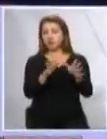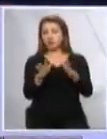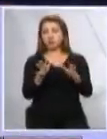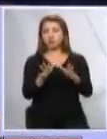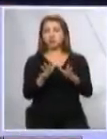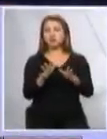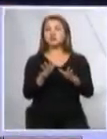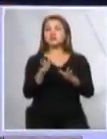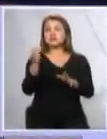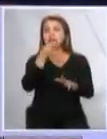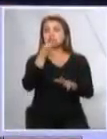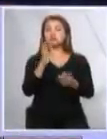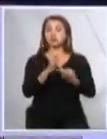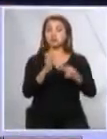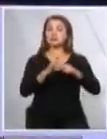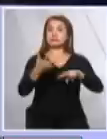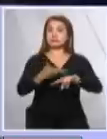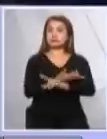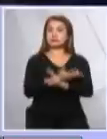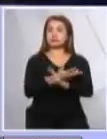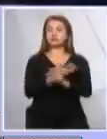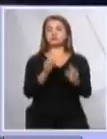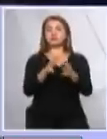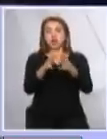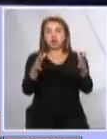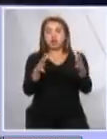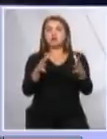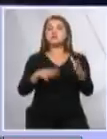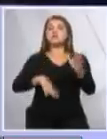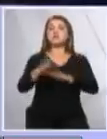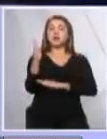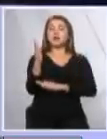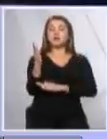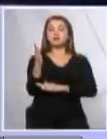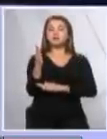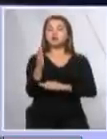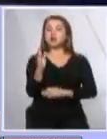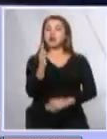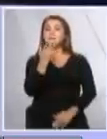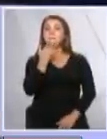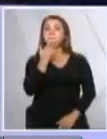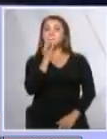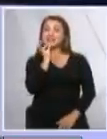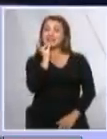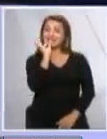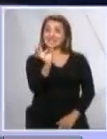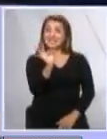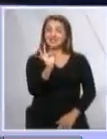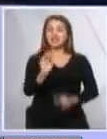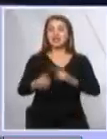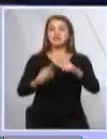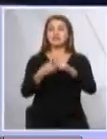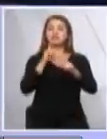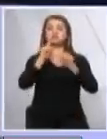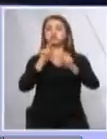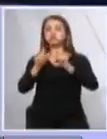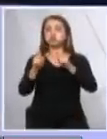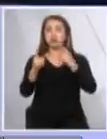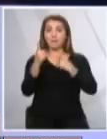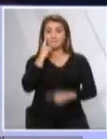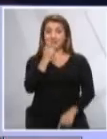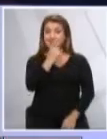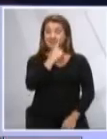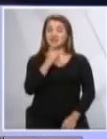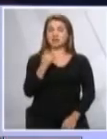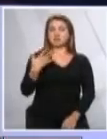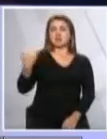la magnitud de la crisis. Aún así, por la intensidad de la frase, por el ataque de Evelyn Matthei a quien fue